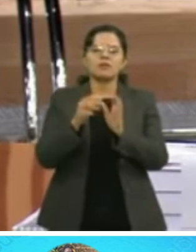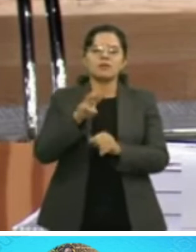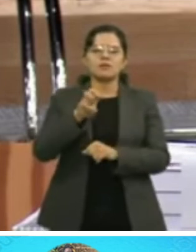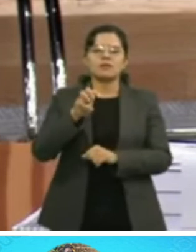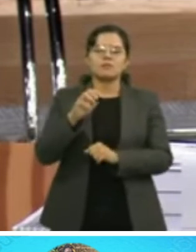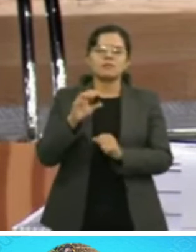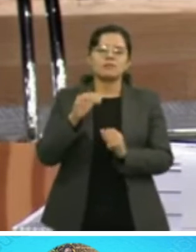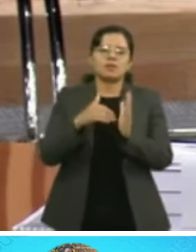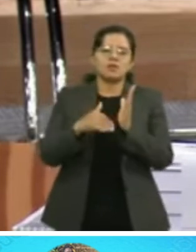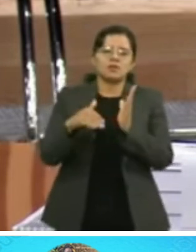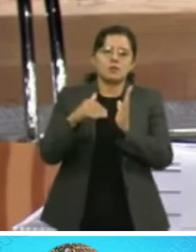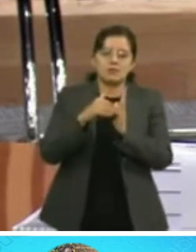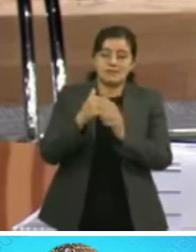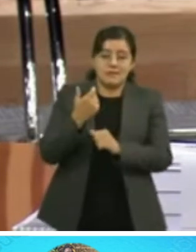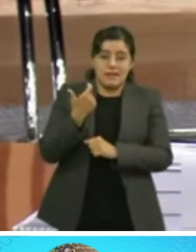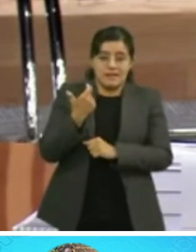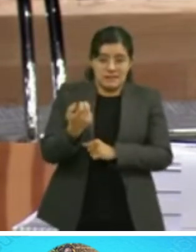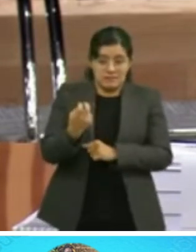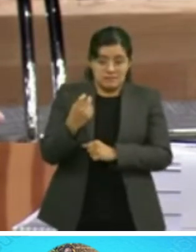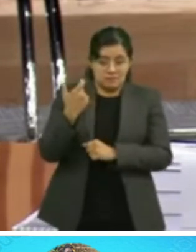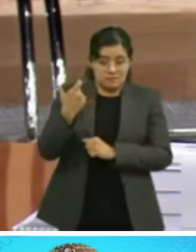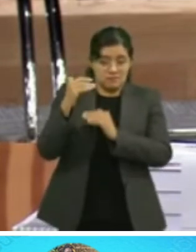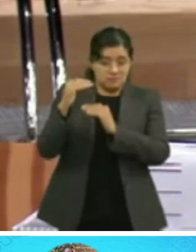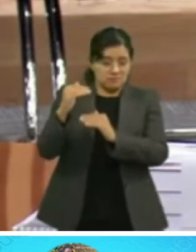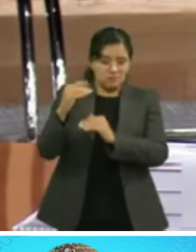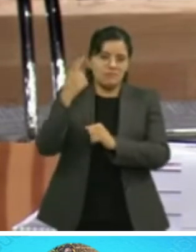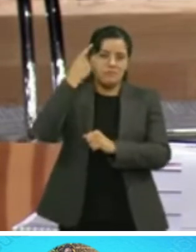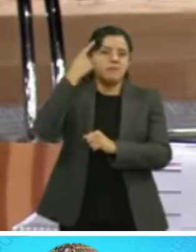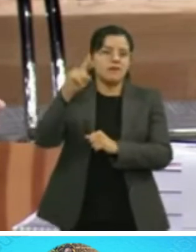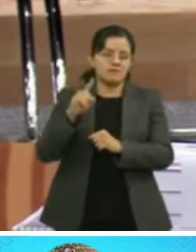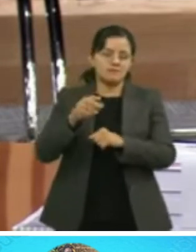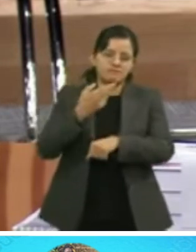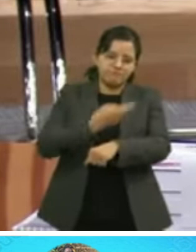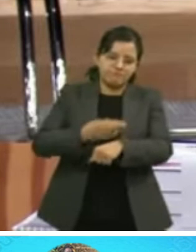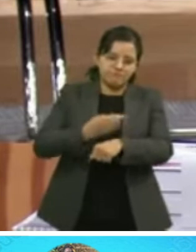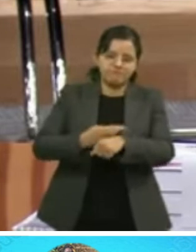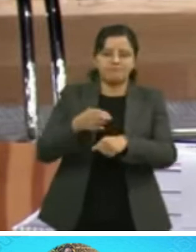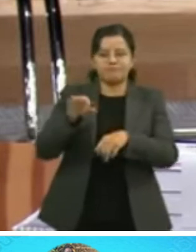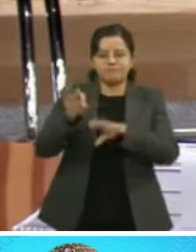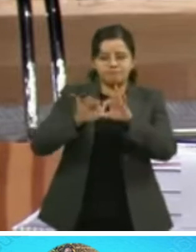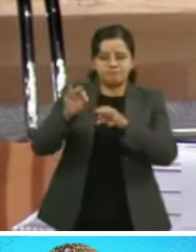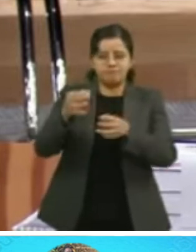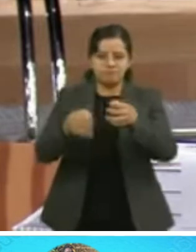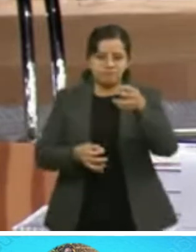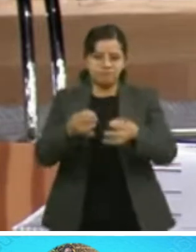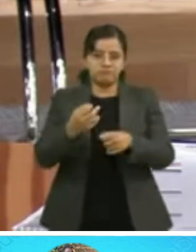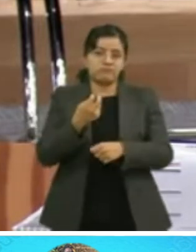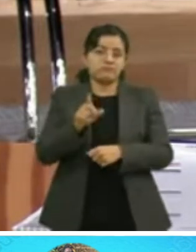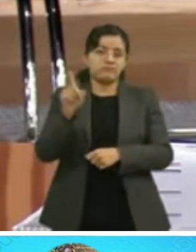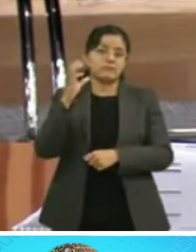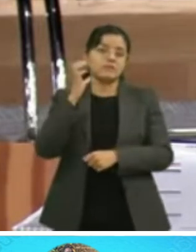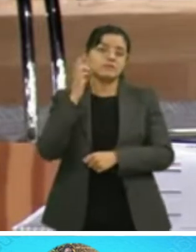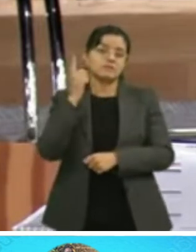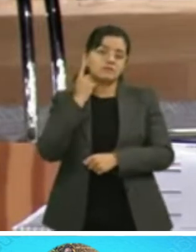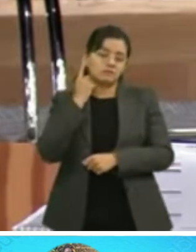millones. Eso es lo que en principio la Cámara determinó que, al menos implícitamente, de los que